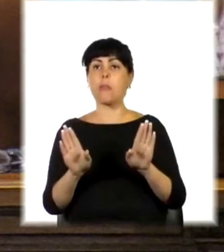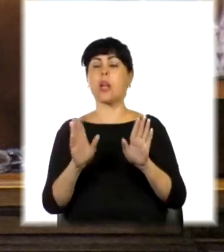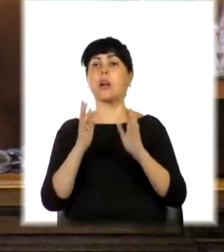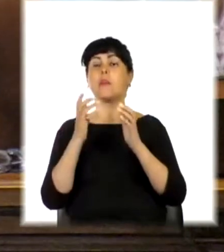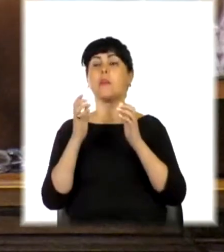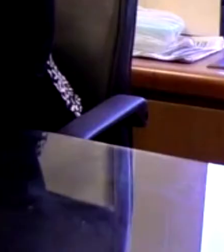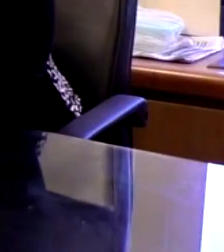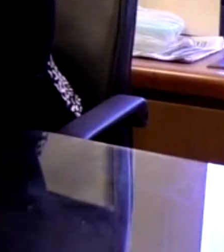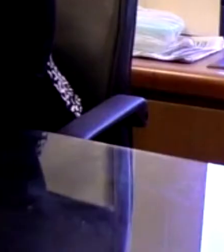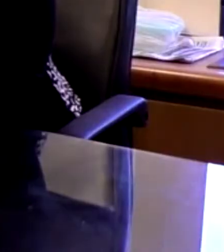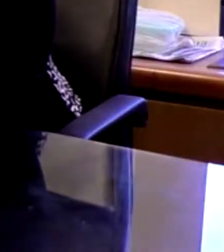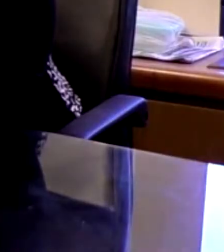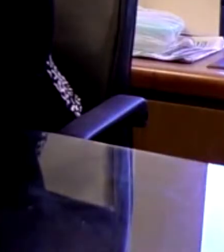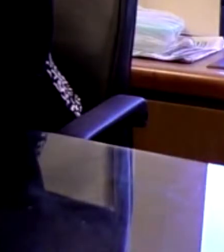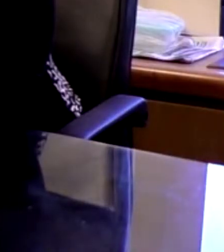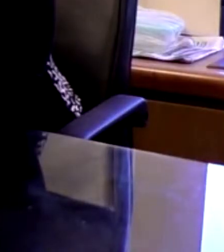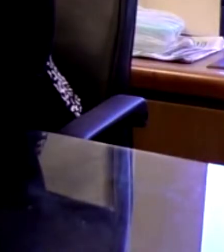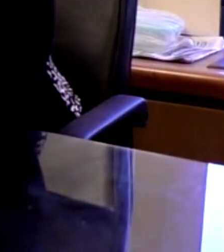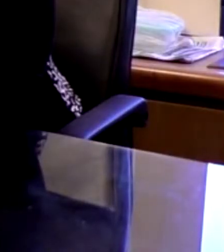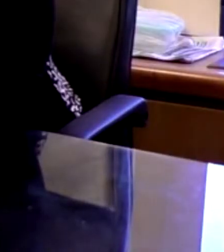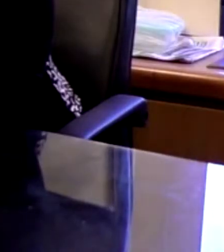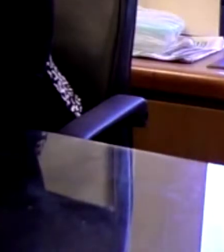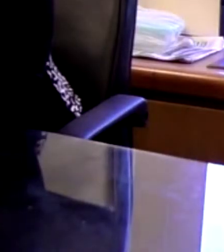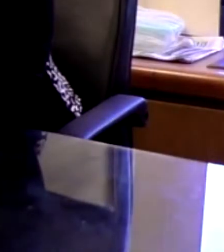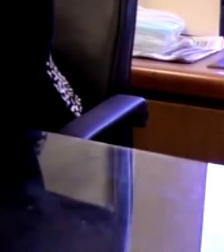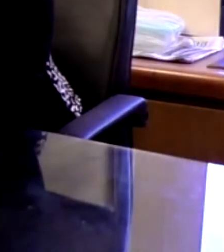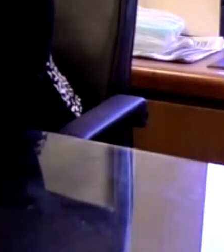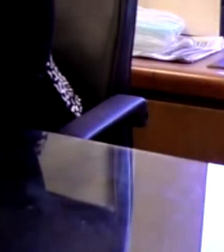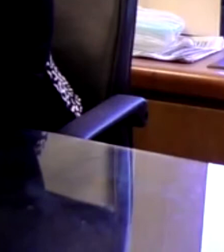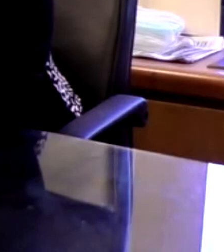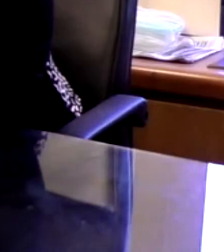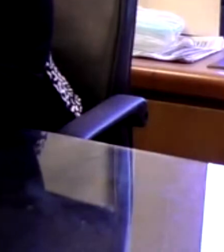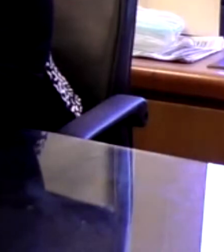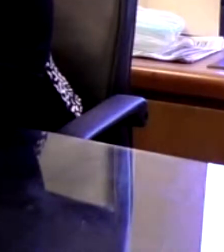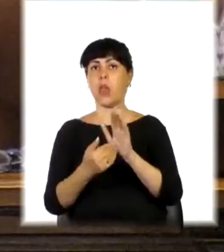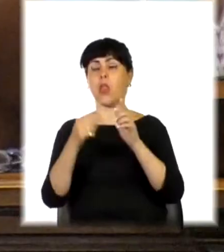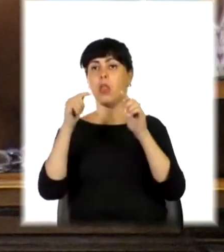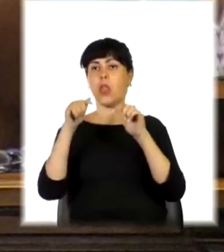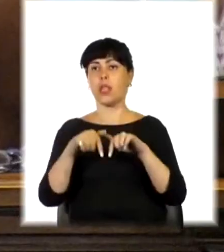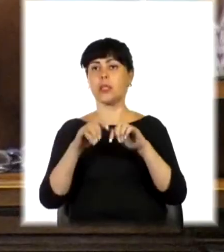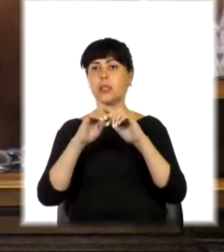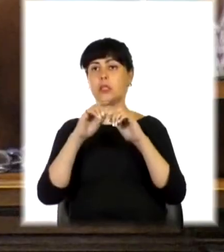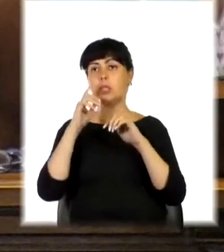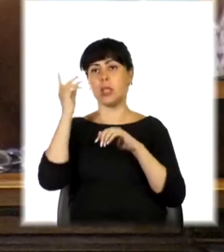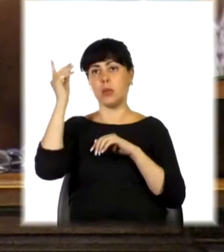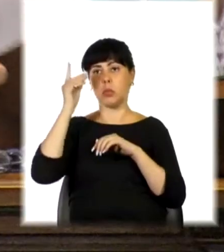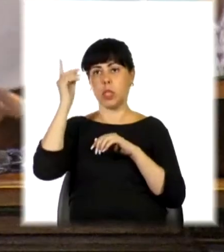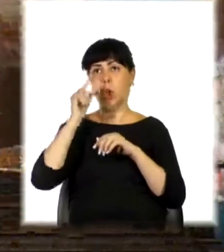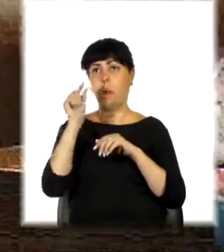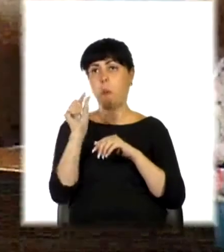publicidad electoral todos sabemos que va a ser presentado a consideración de esta cámara en pocos días